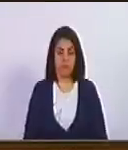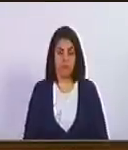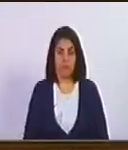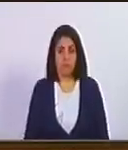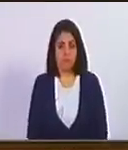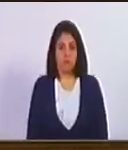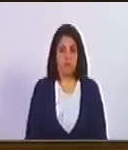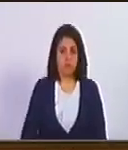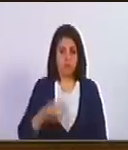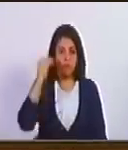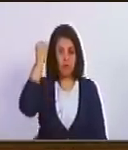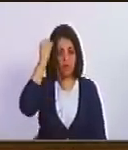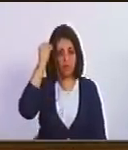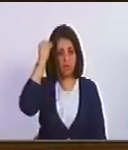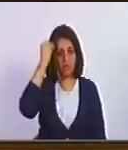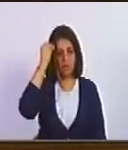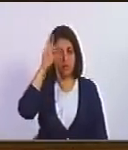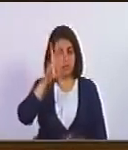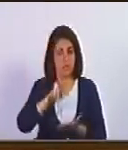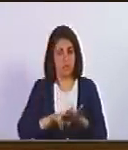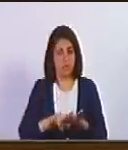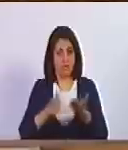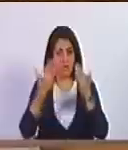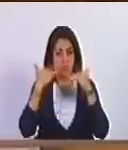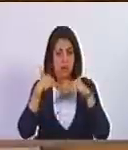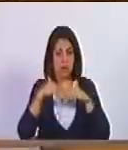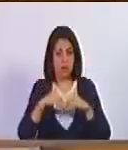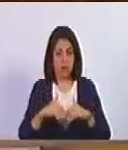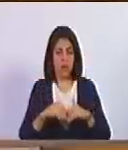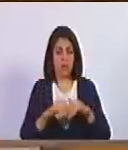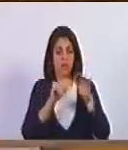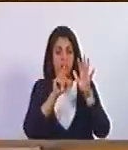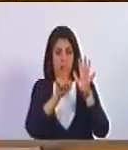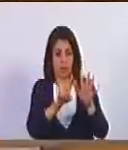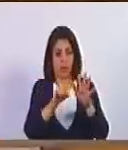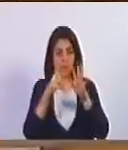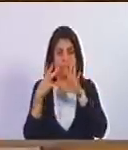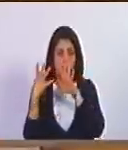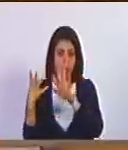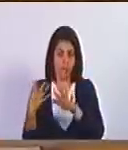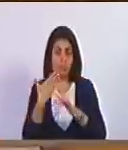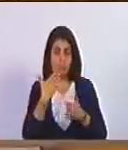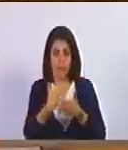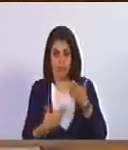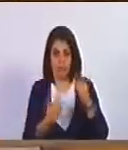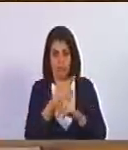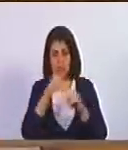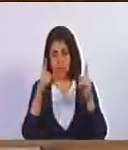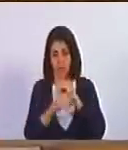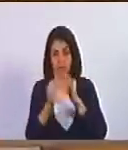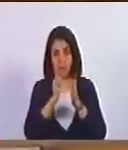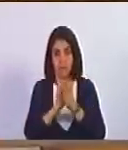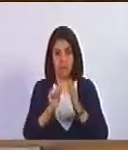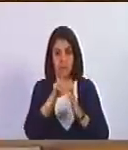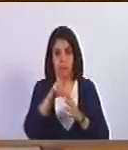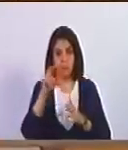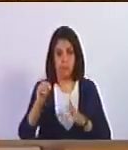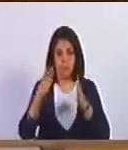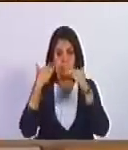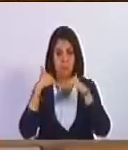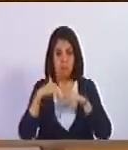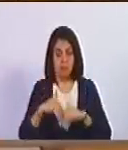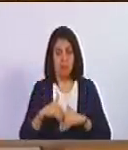En consideración al epígrafe. Aprobado. Siguiente. 69. Se propone modificar el artículo 30, que pasa a